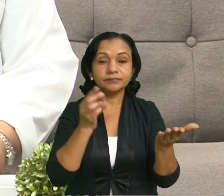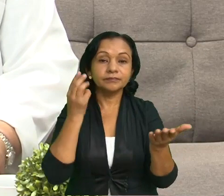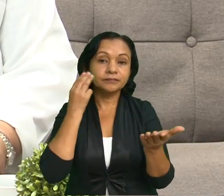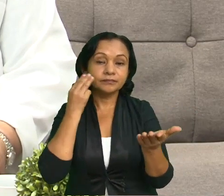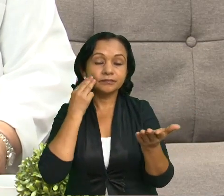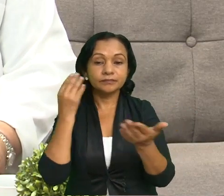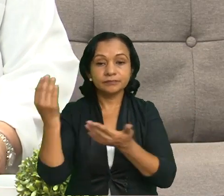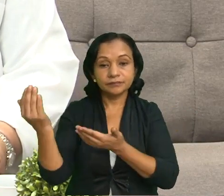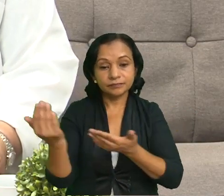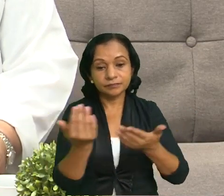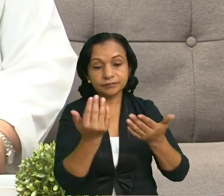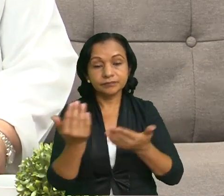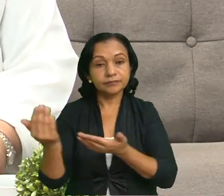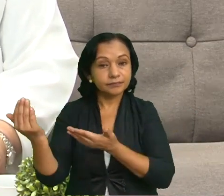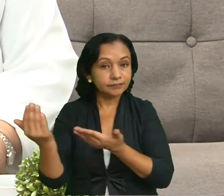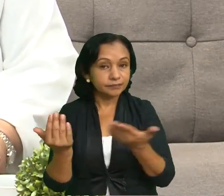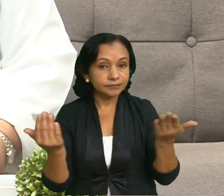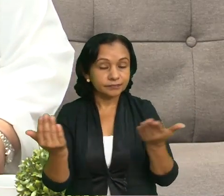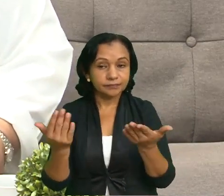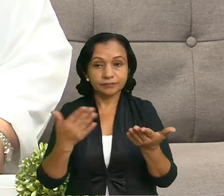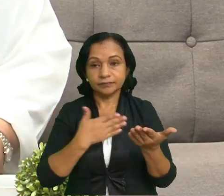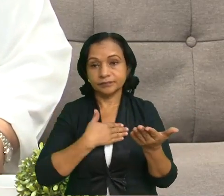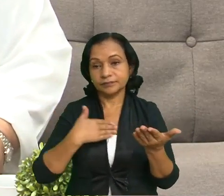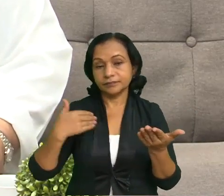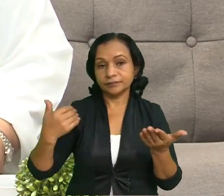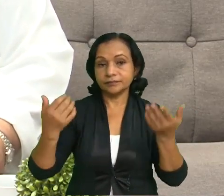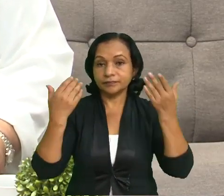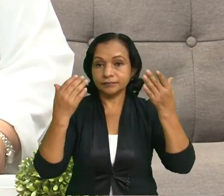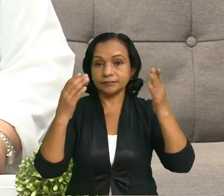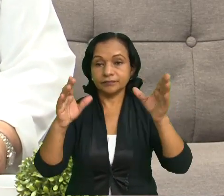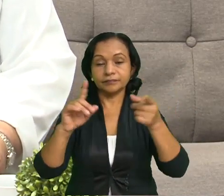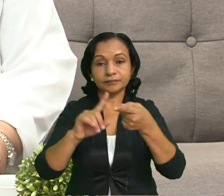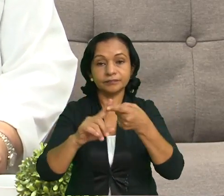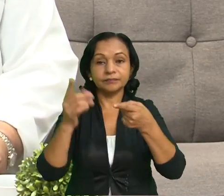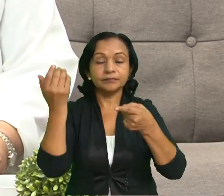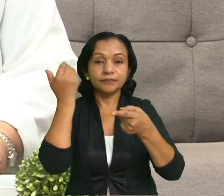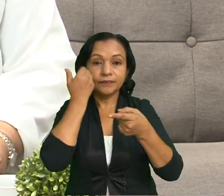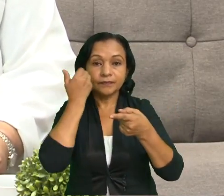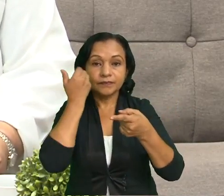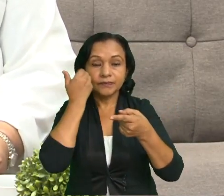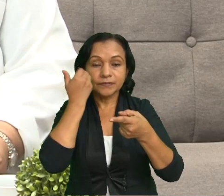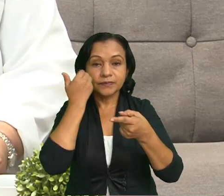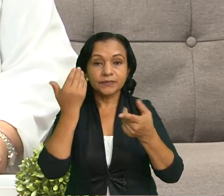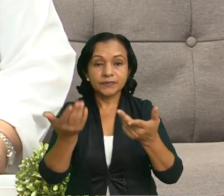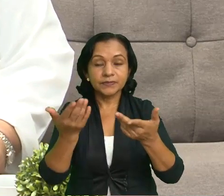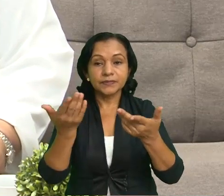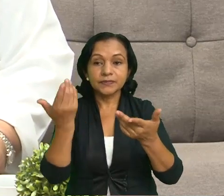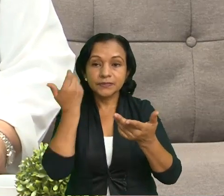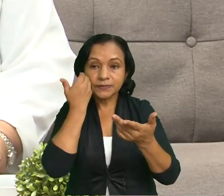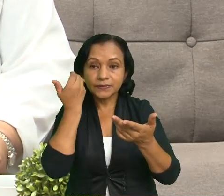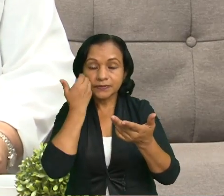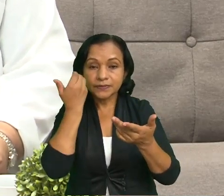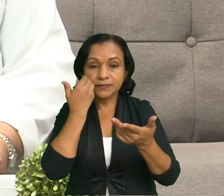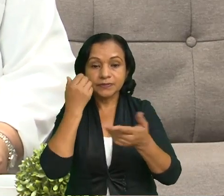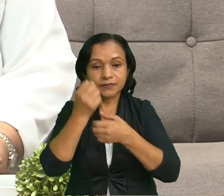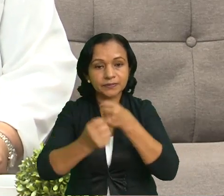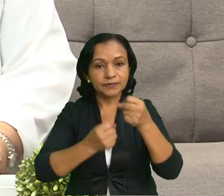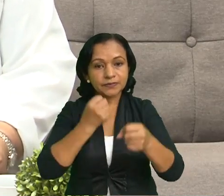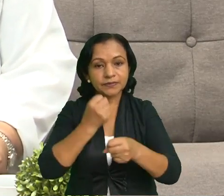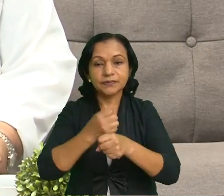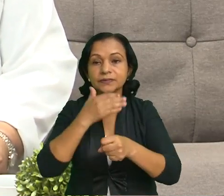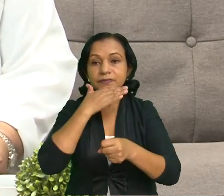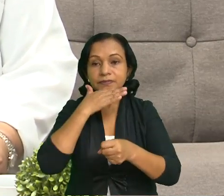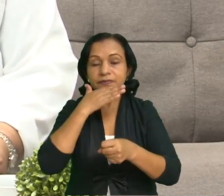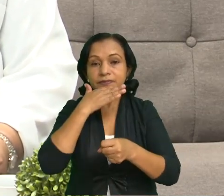indicadores de destrucción la mejora en las condiciones de las enfermedades epidémicas este año hemos tenido una situación